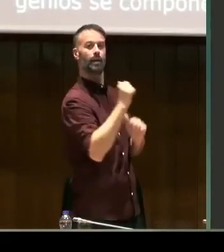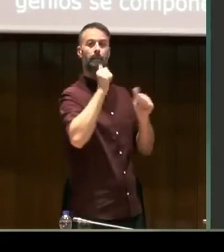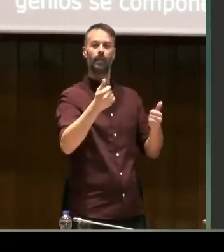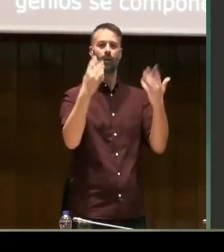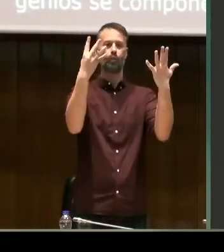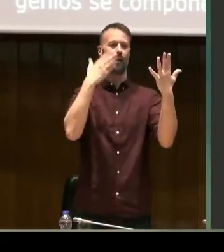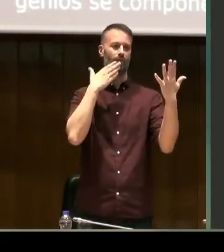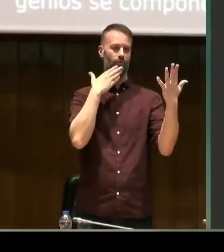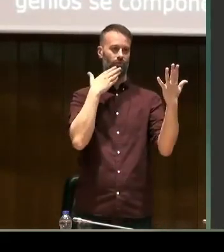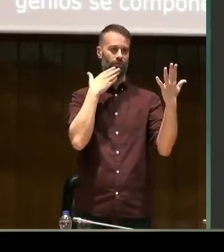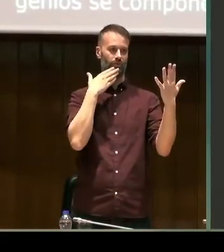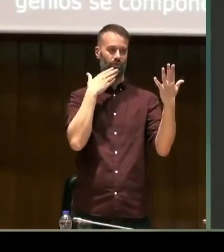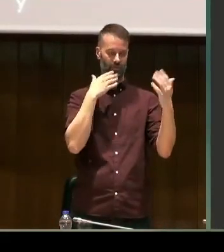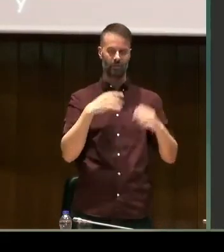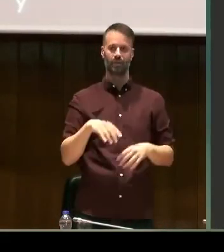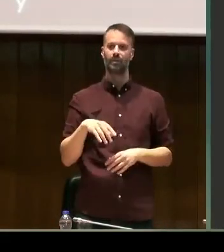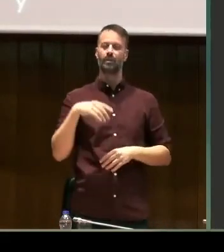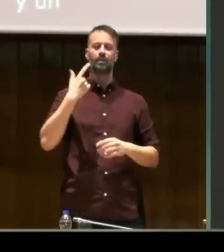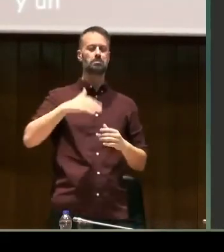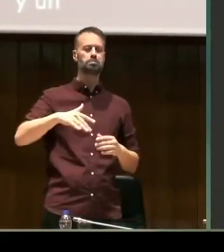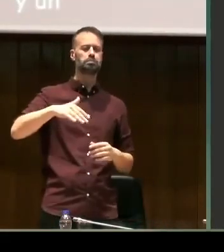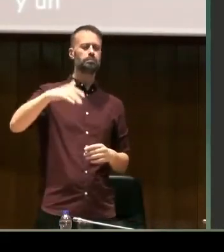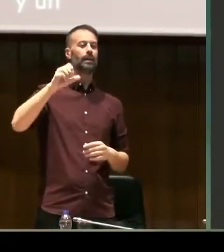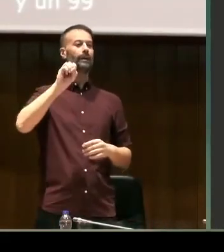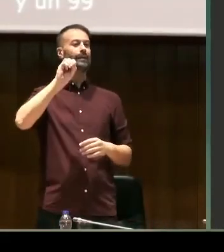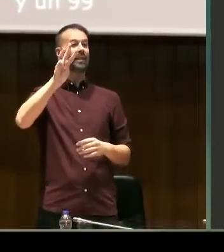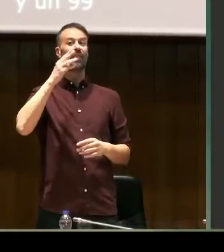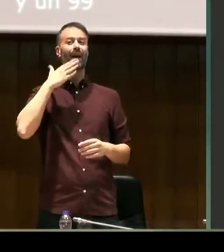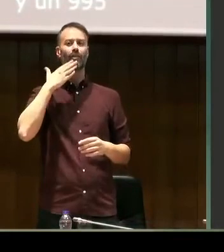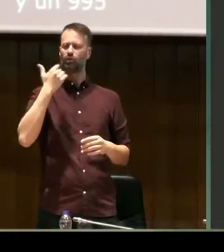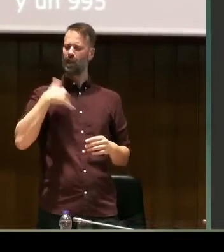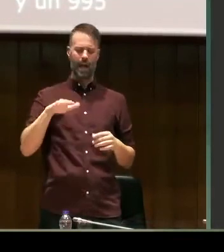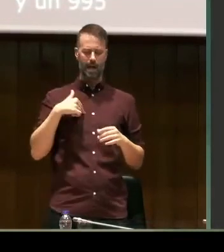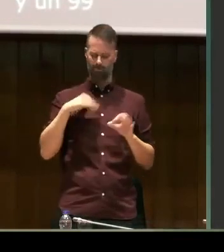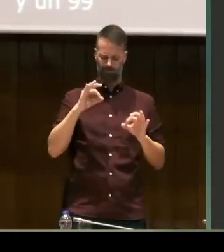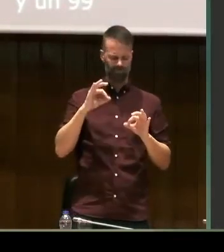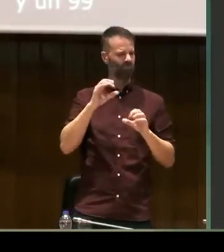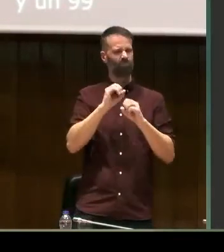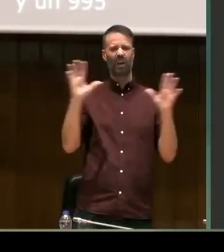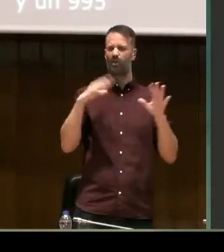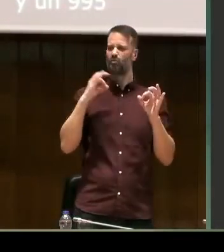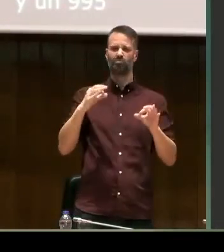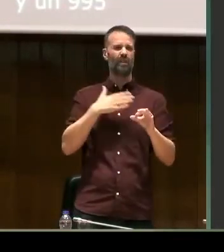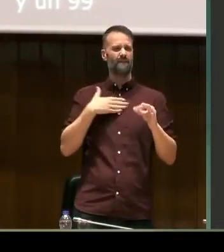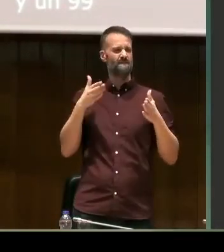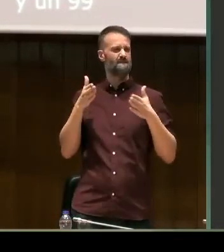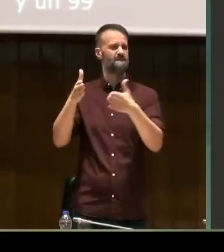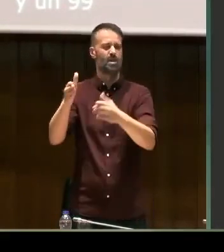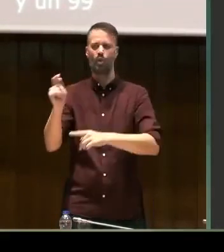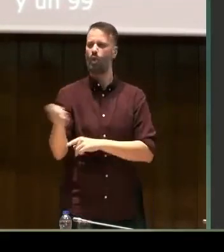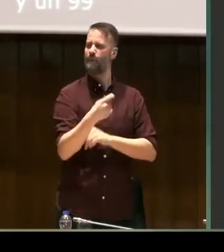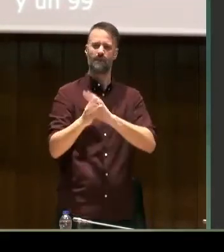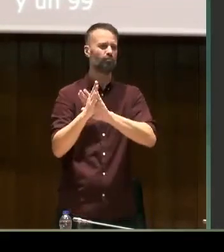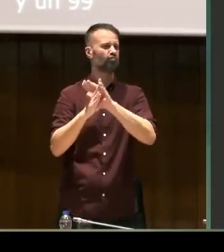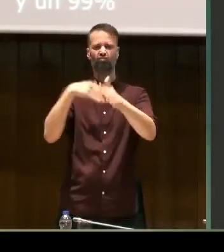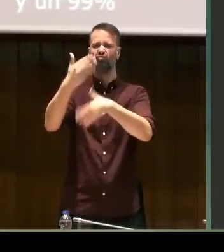a practicar el golf a la edad de 9 años. Conforme fue creciendo, con 13 años, vio claro